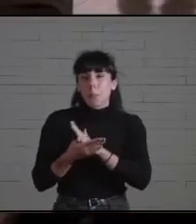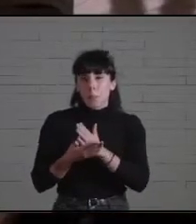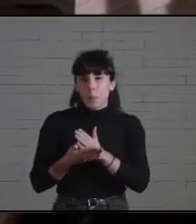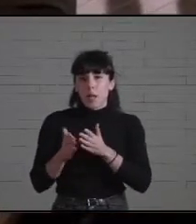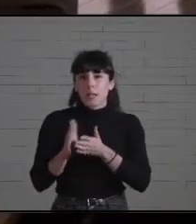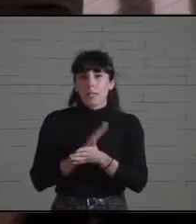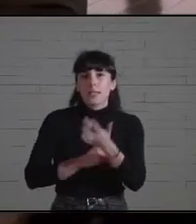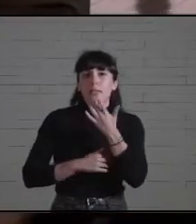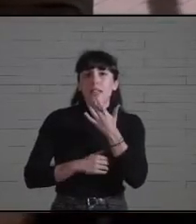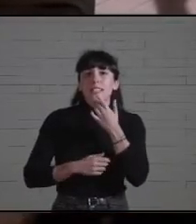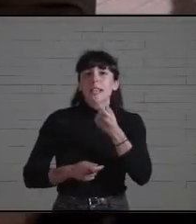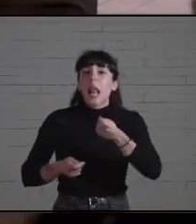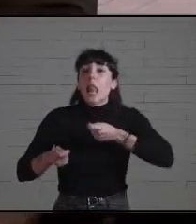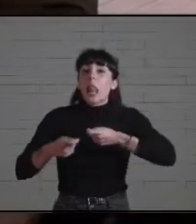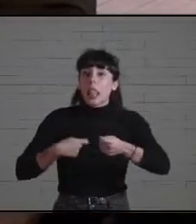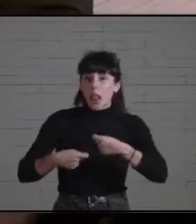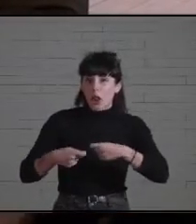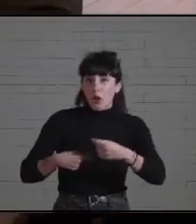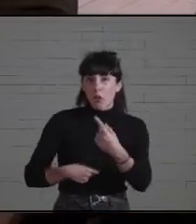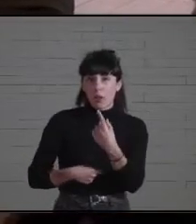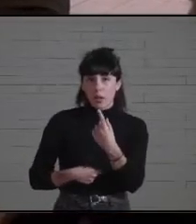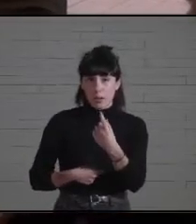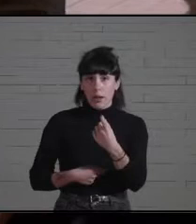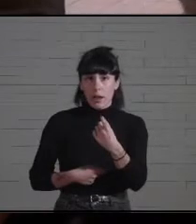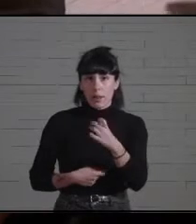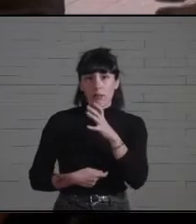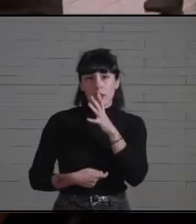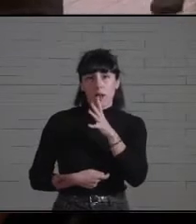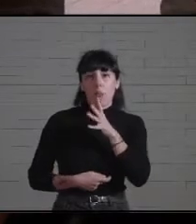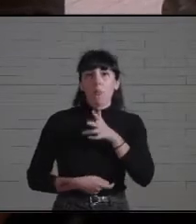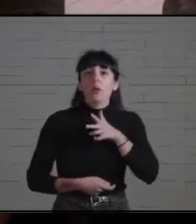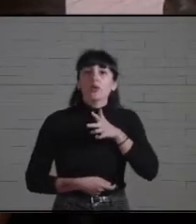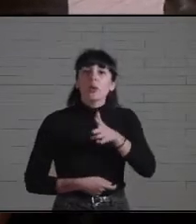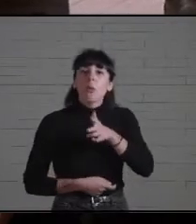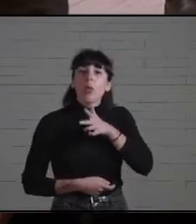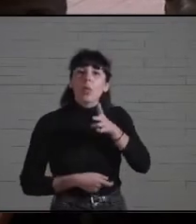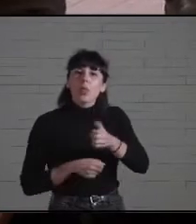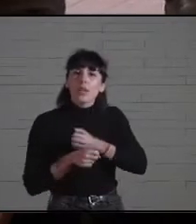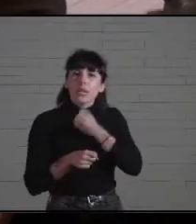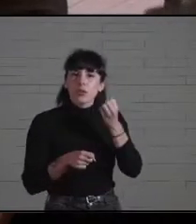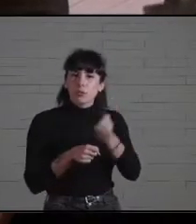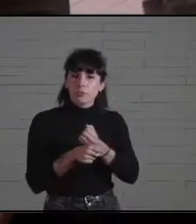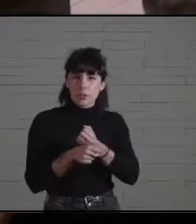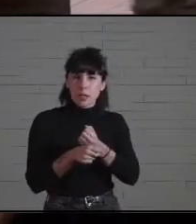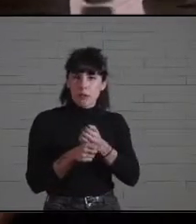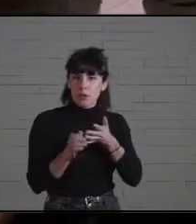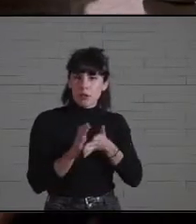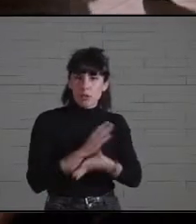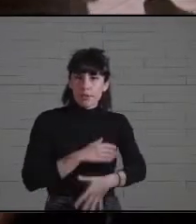tienen que negociar, es lo que estaba diciendo antes, si el derecho ya laboral no es a